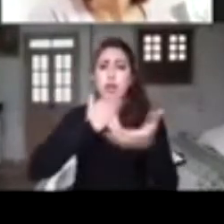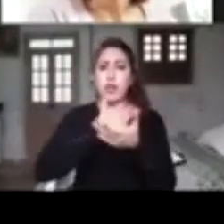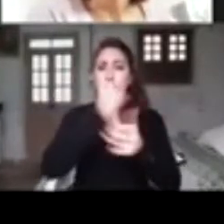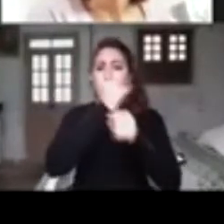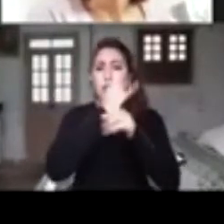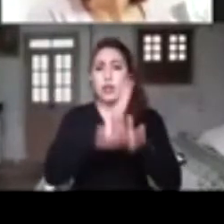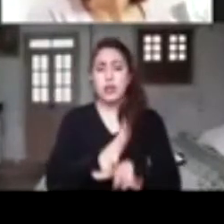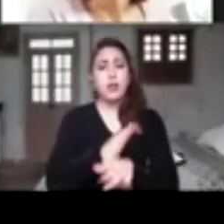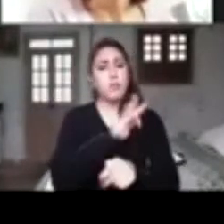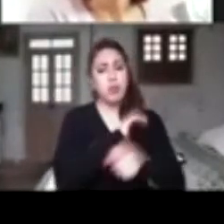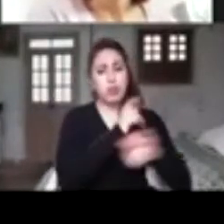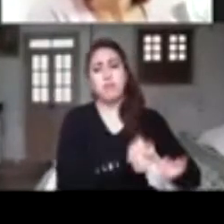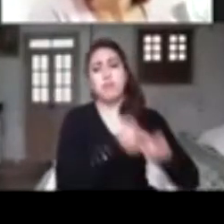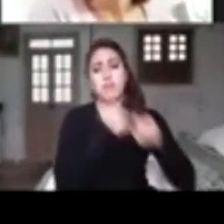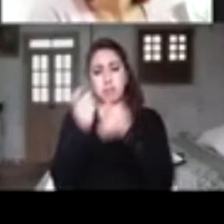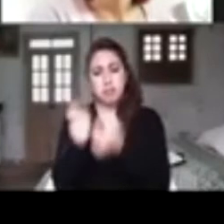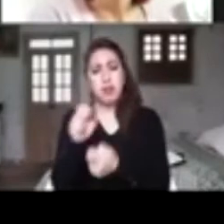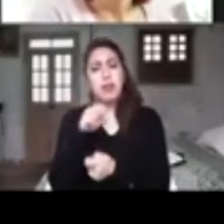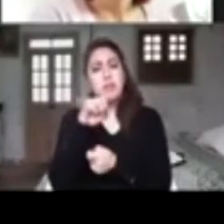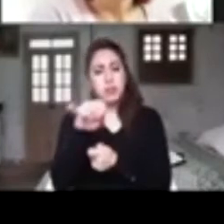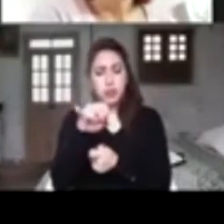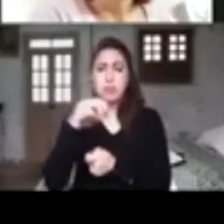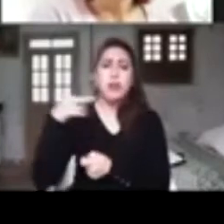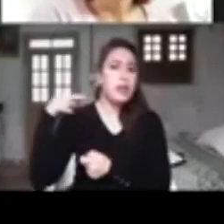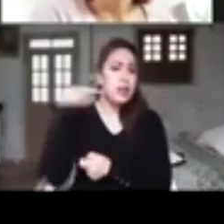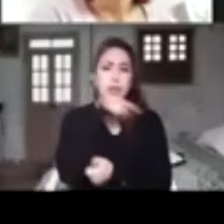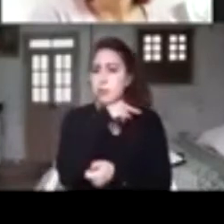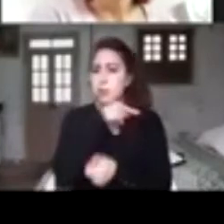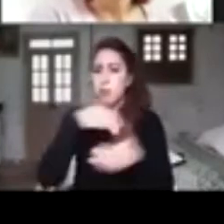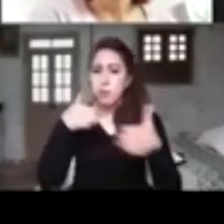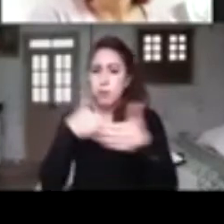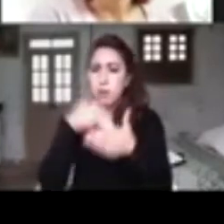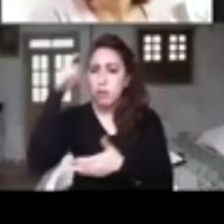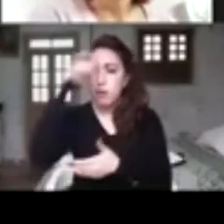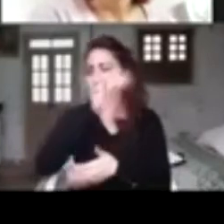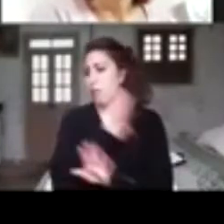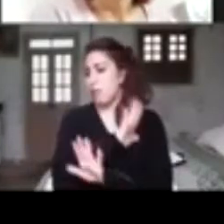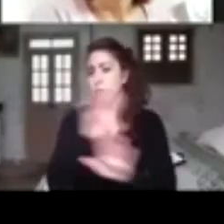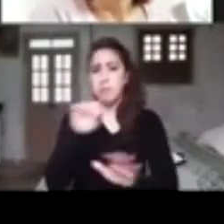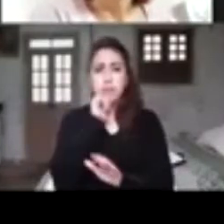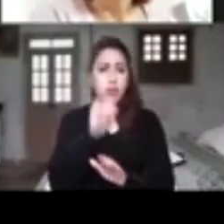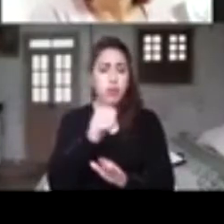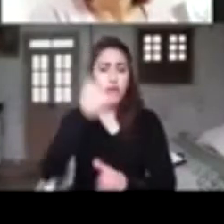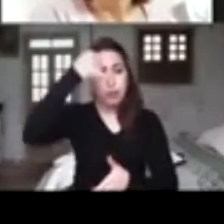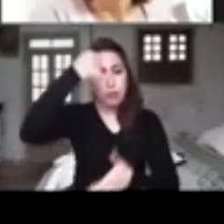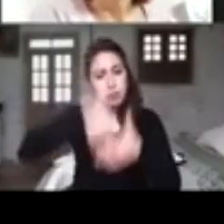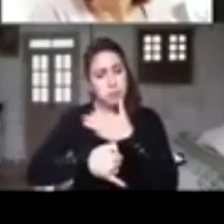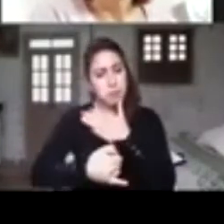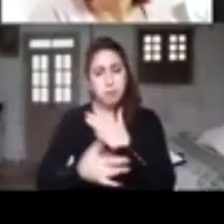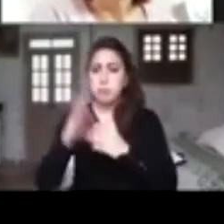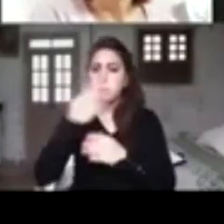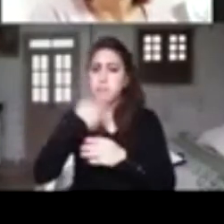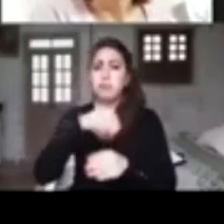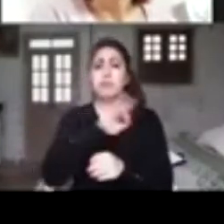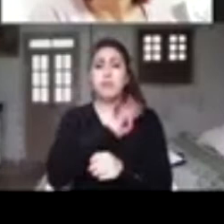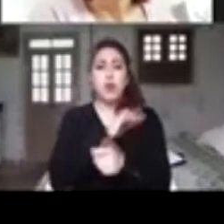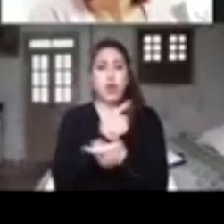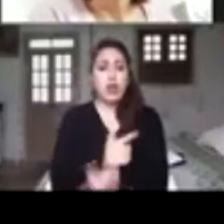rápida, transparente y accesible. Por su atención a todas y a todos, muchísimas